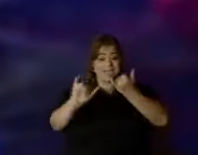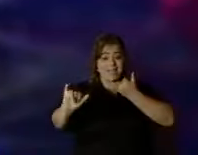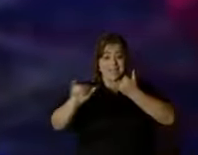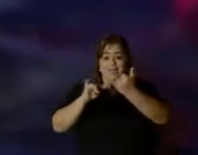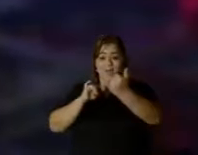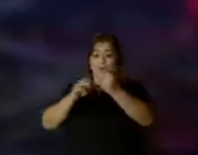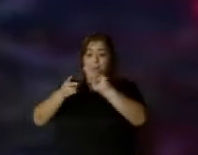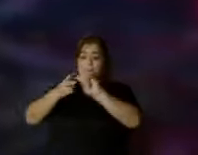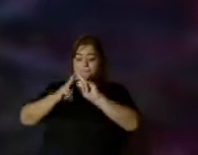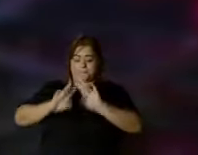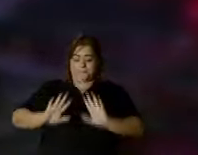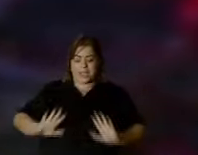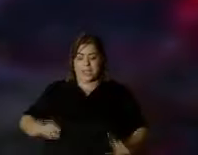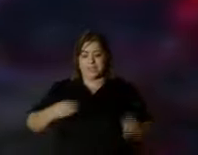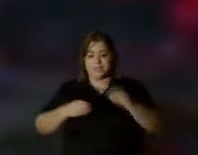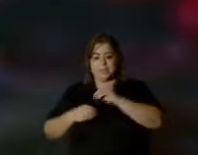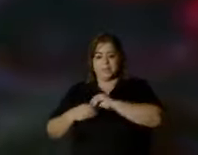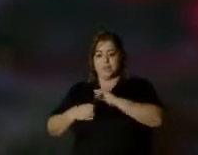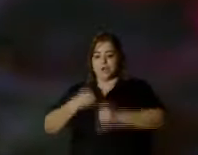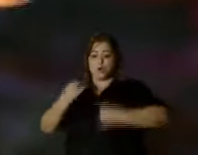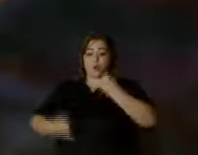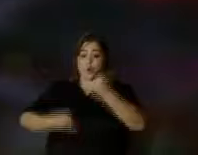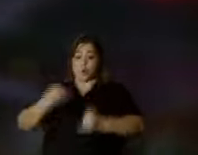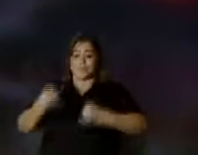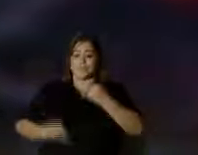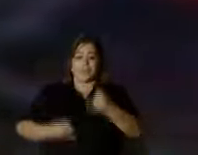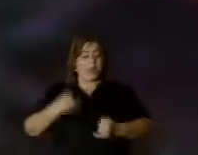Puede quitarla, este gozo que llevo por dentro.